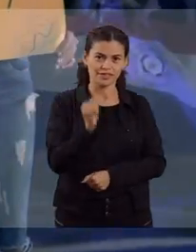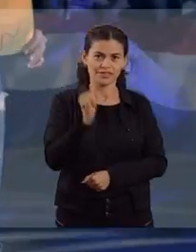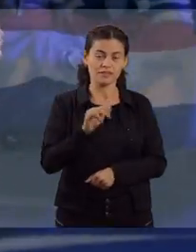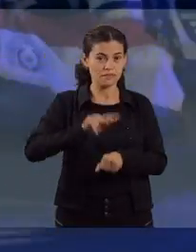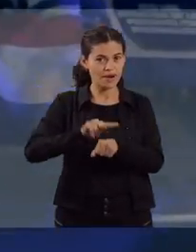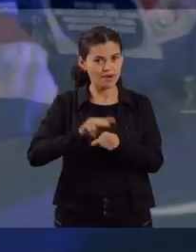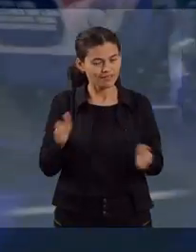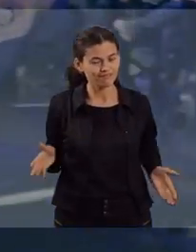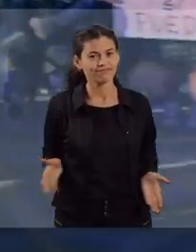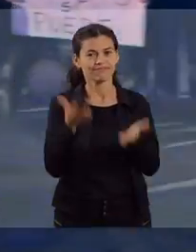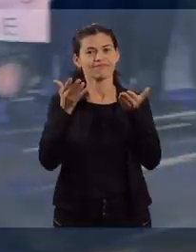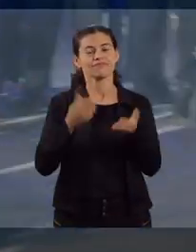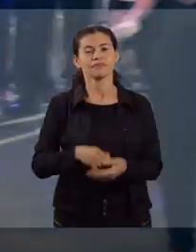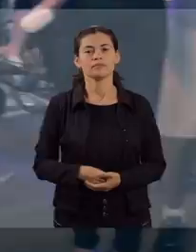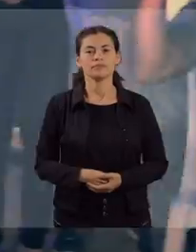Paraguay!